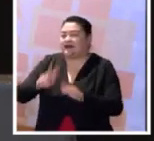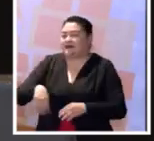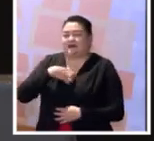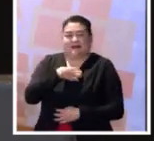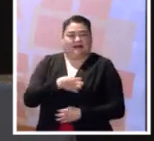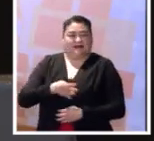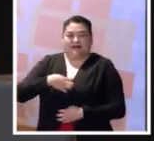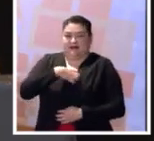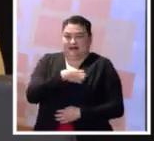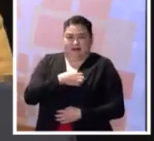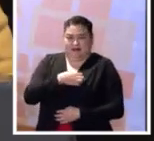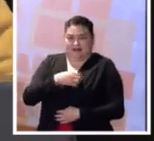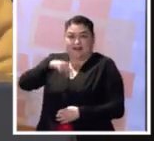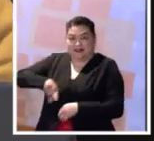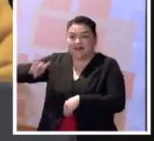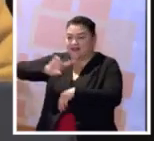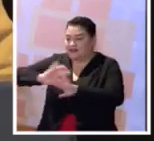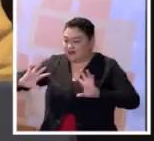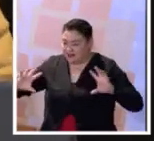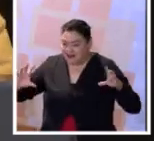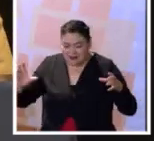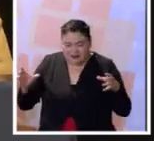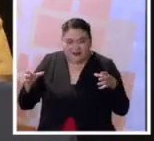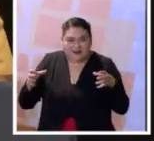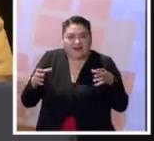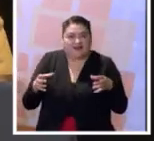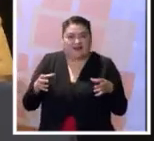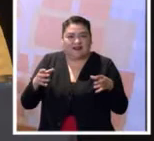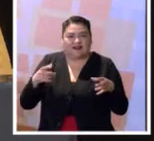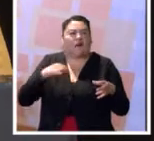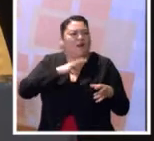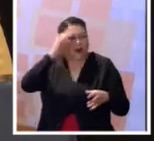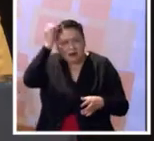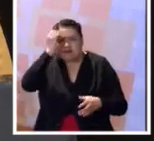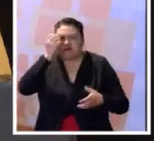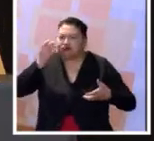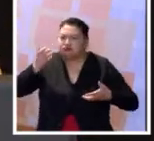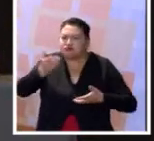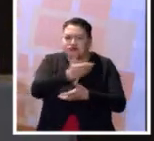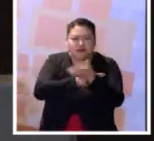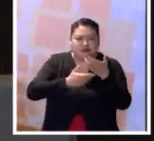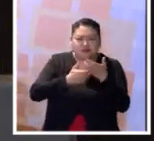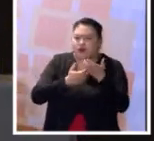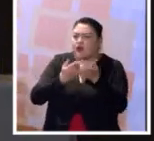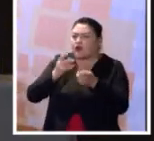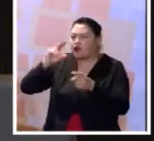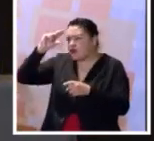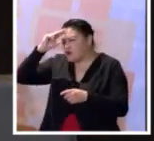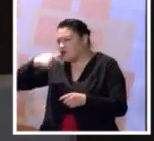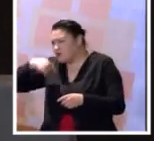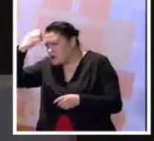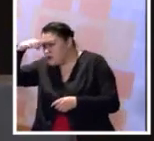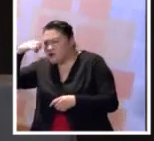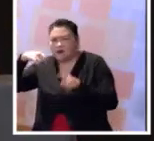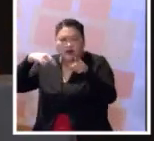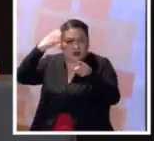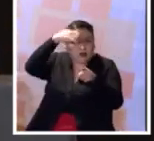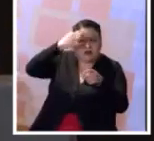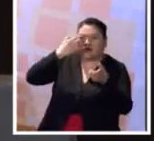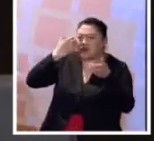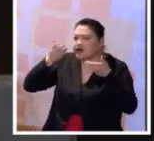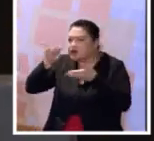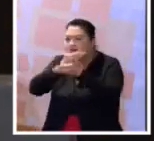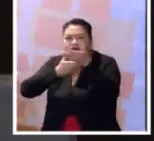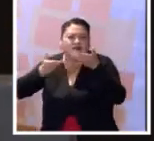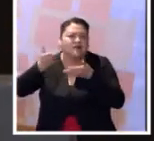de integrarnos todos en una comunidad de diálogo y de aprendizaje y de construcción colectiva.